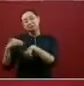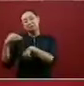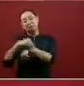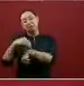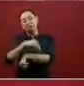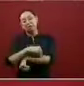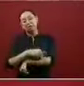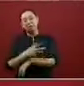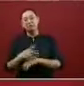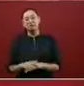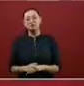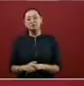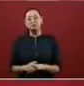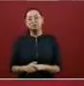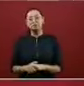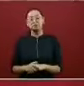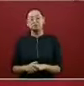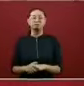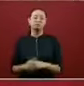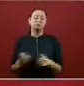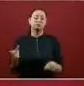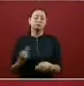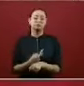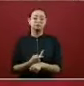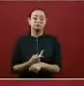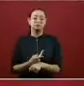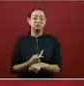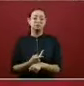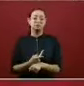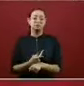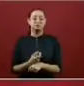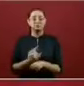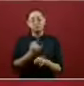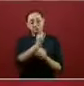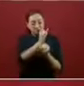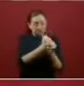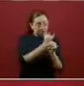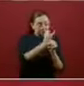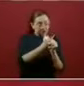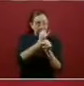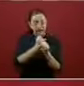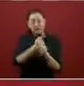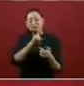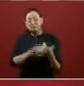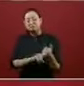es de que no están bien integradas las averiguaciones,